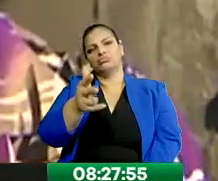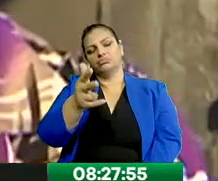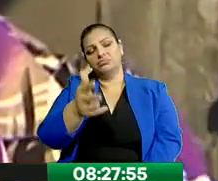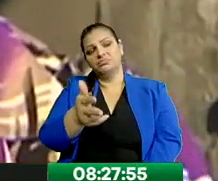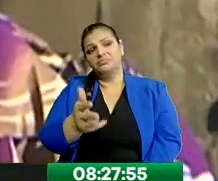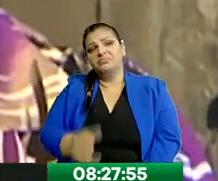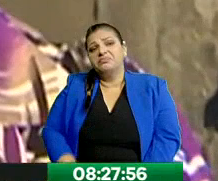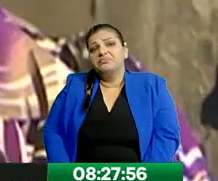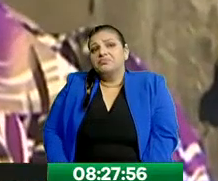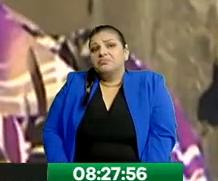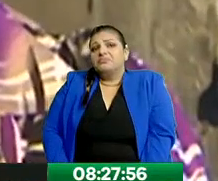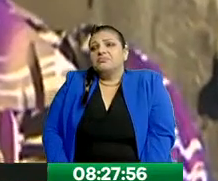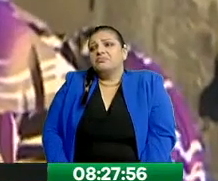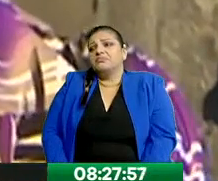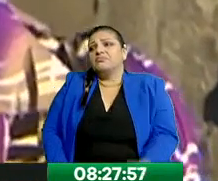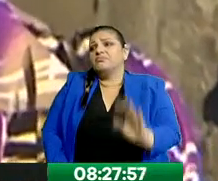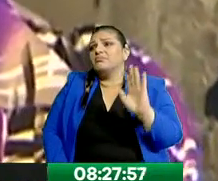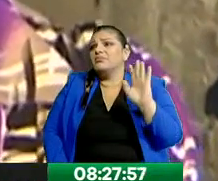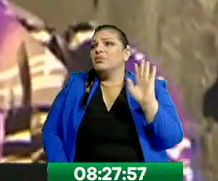le dejaron a la bebé